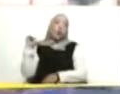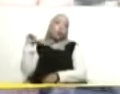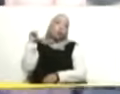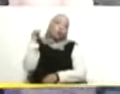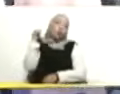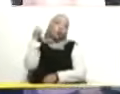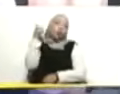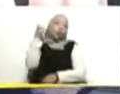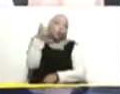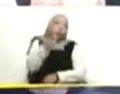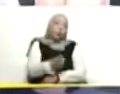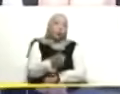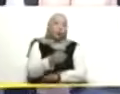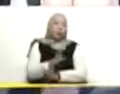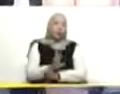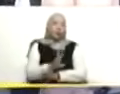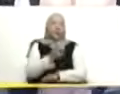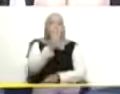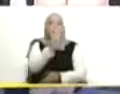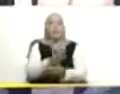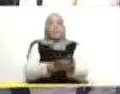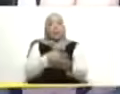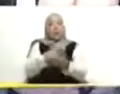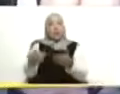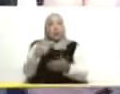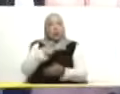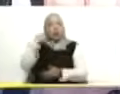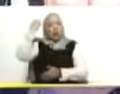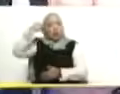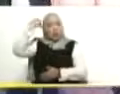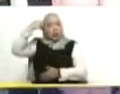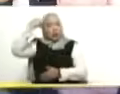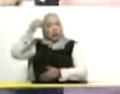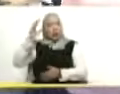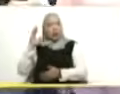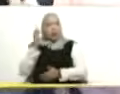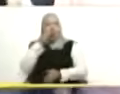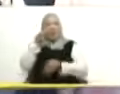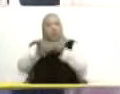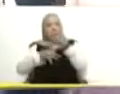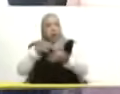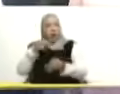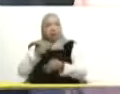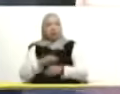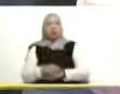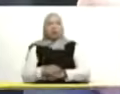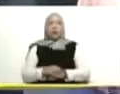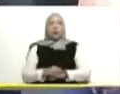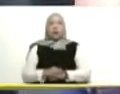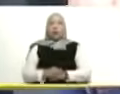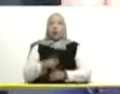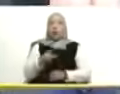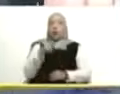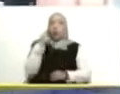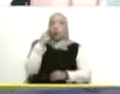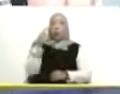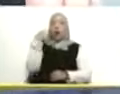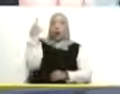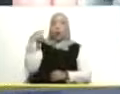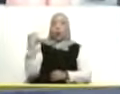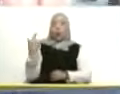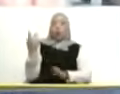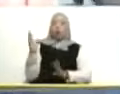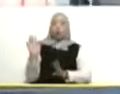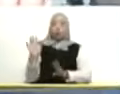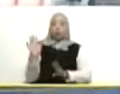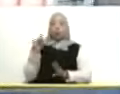Diosdado, una matemática que hice. Castro Soteldo. Se van a quedar locos, ¿oíste, Meléndez?